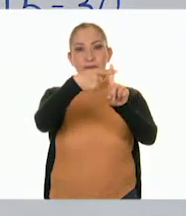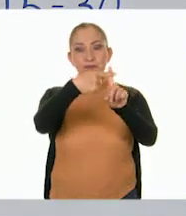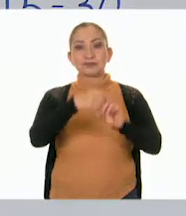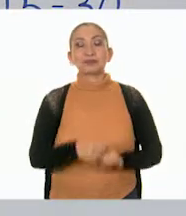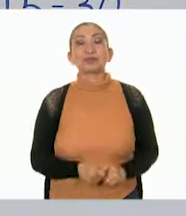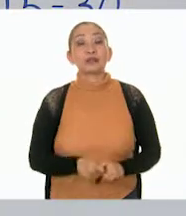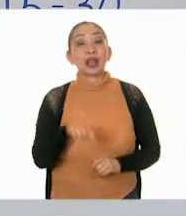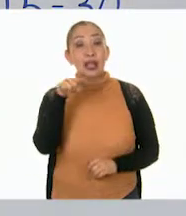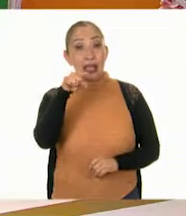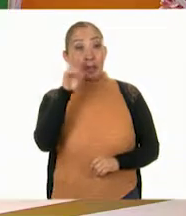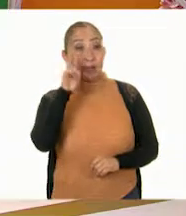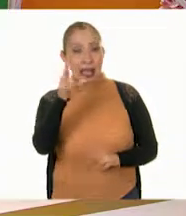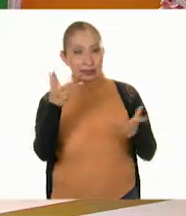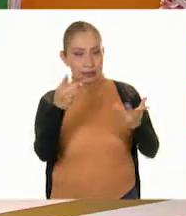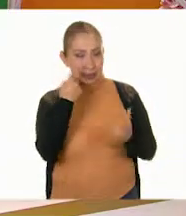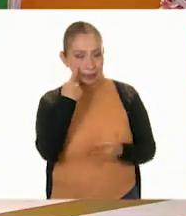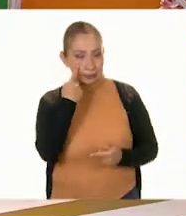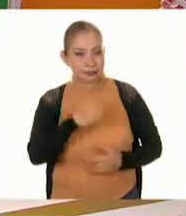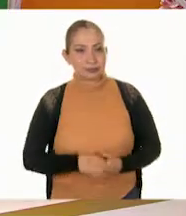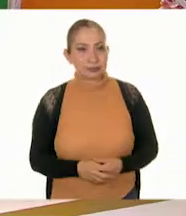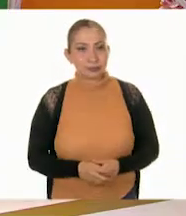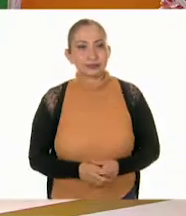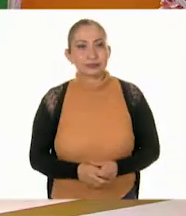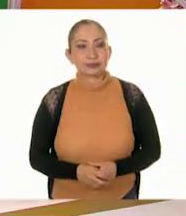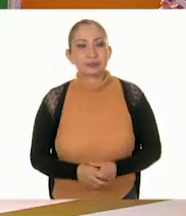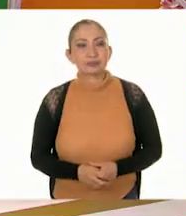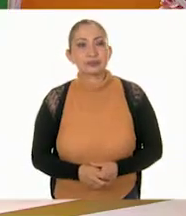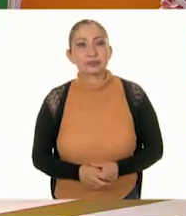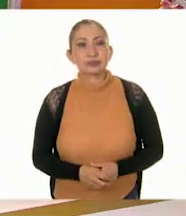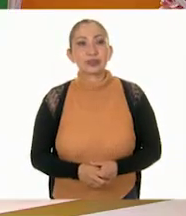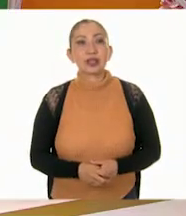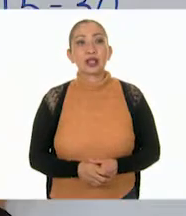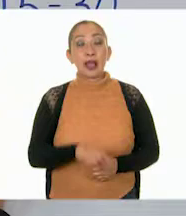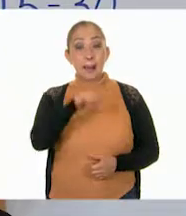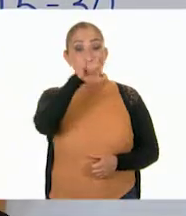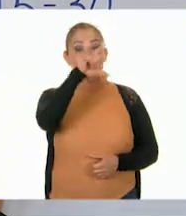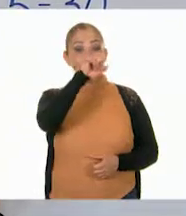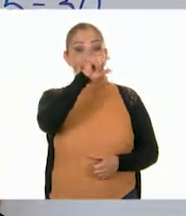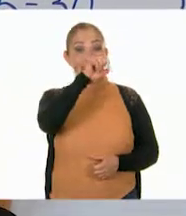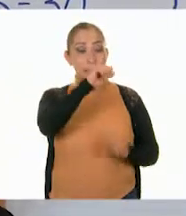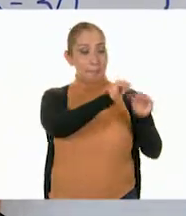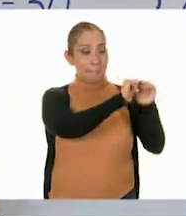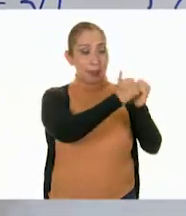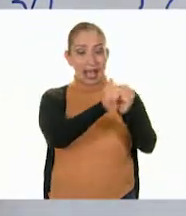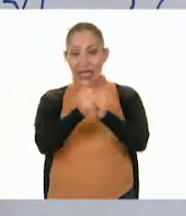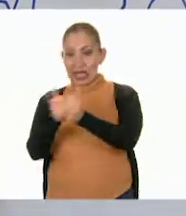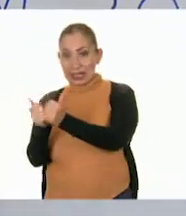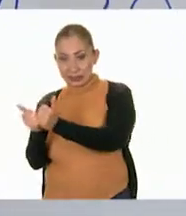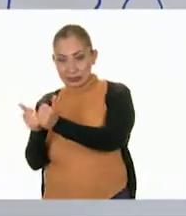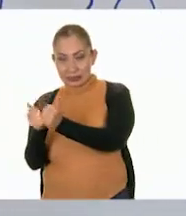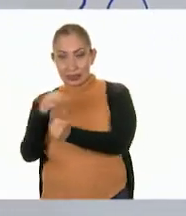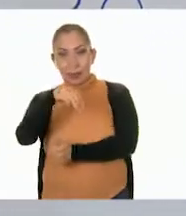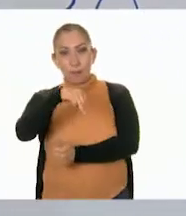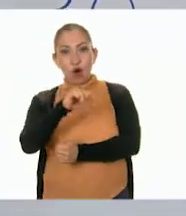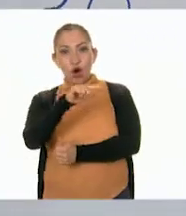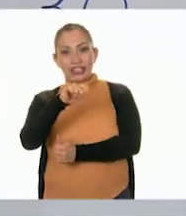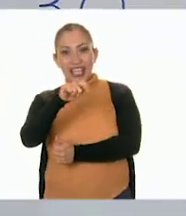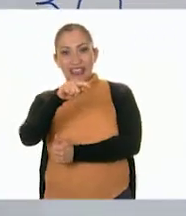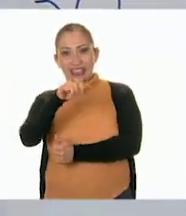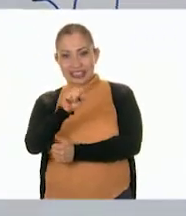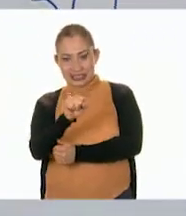Las operaciones quedarían de la siguiente forma. Serían 20 por 2. ¿Cuál es el resultado?